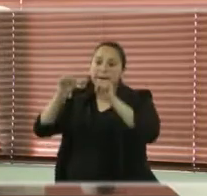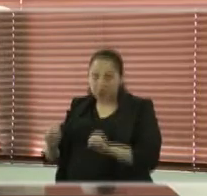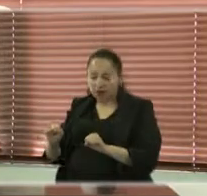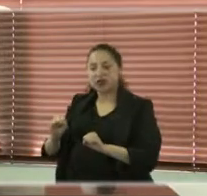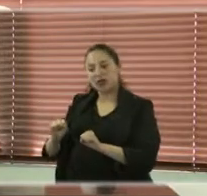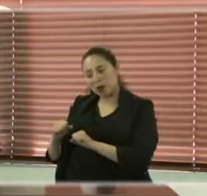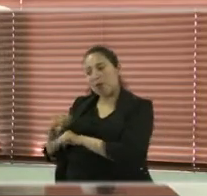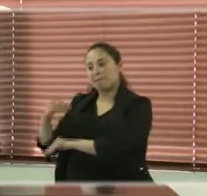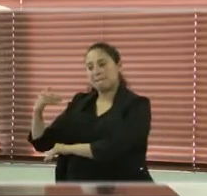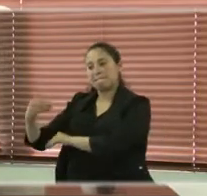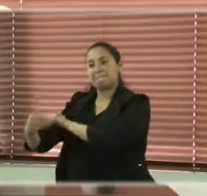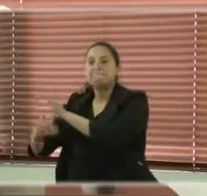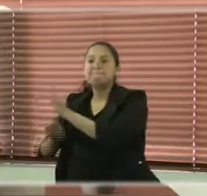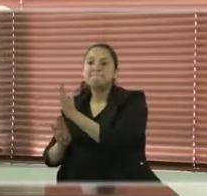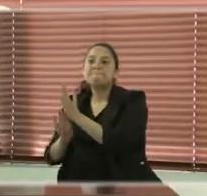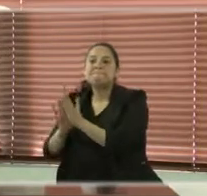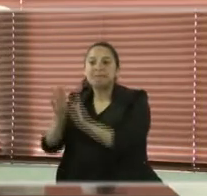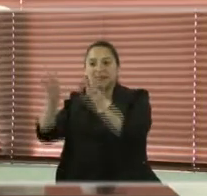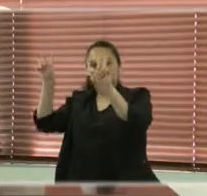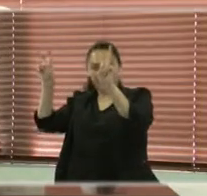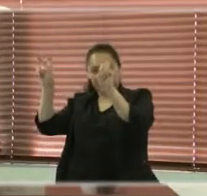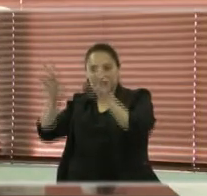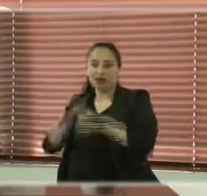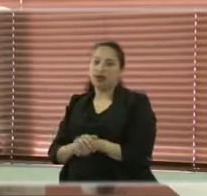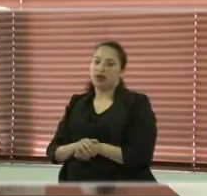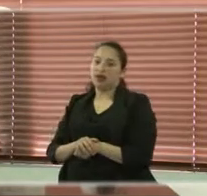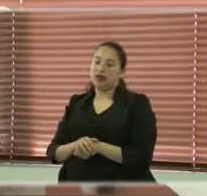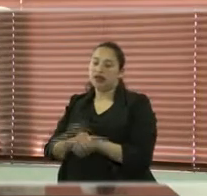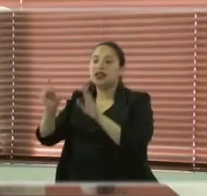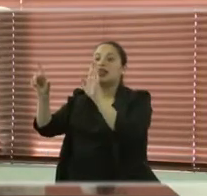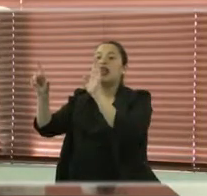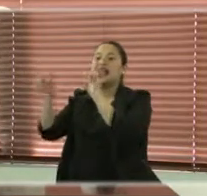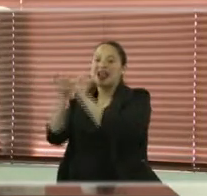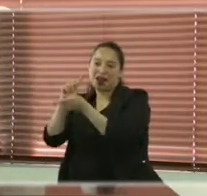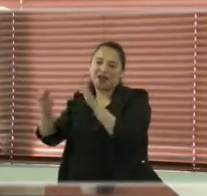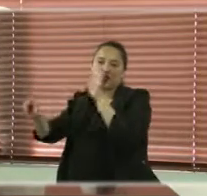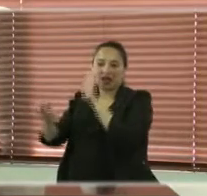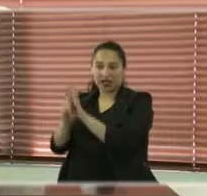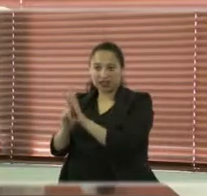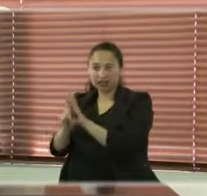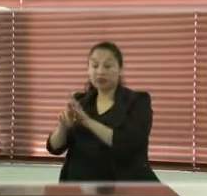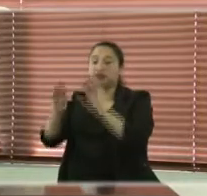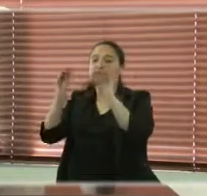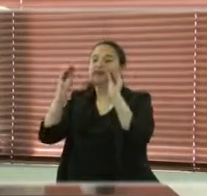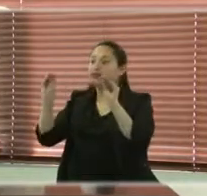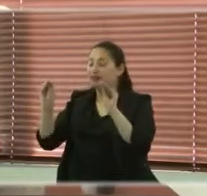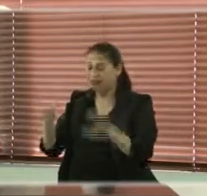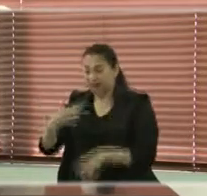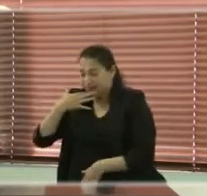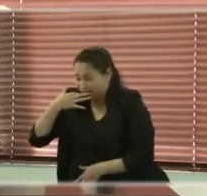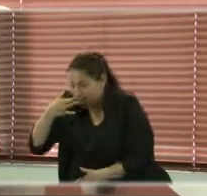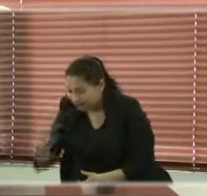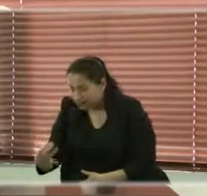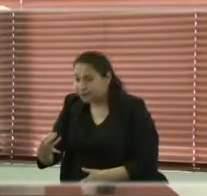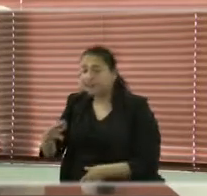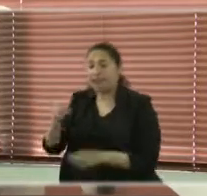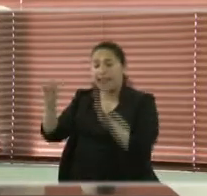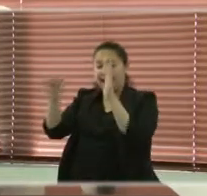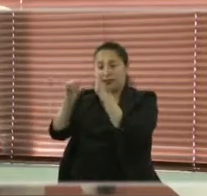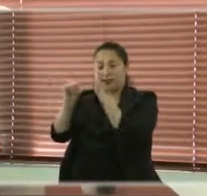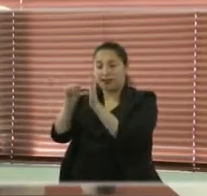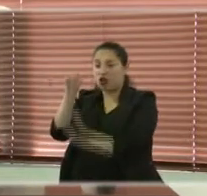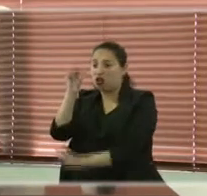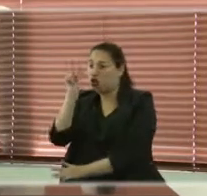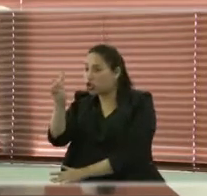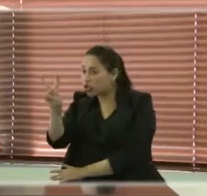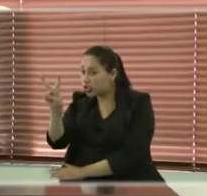puedo decir que no se ha implementado plenamente en ningún país el artículo 12 Sí hay